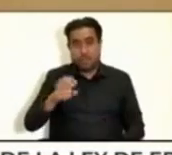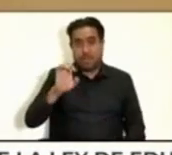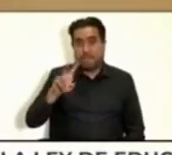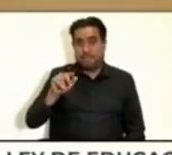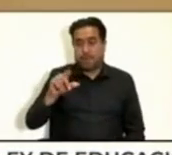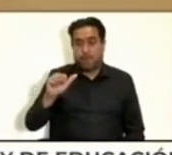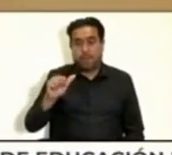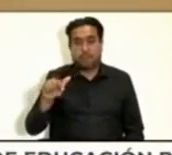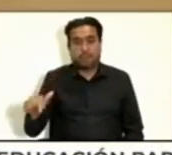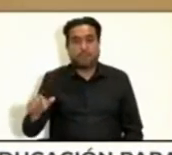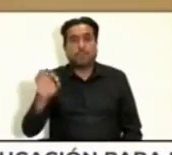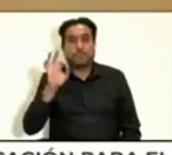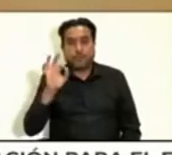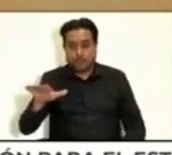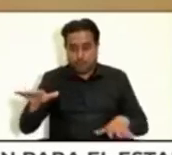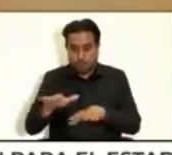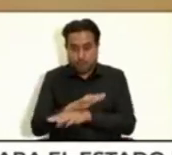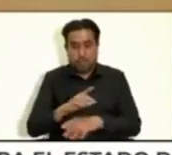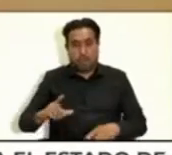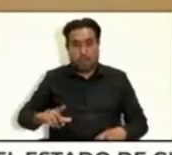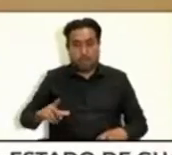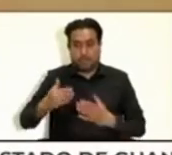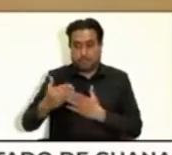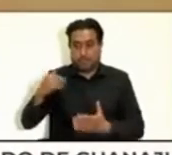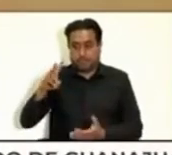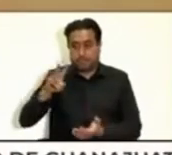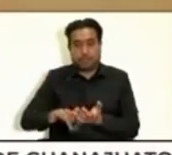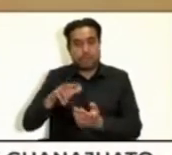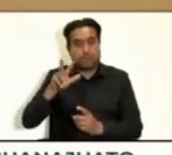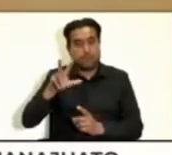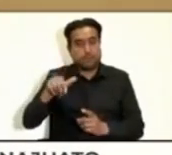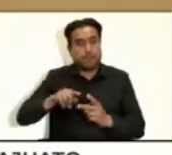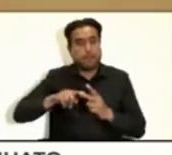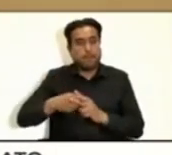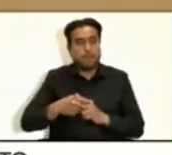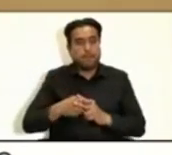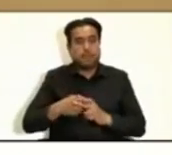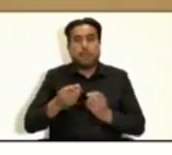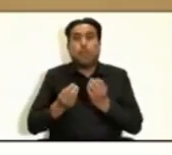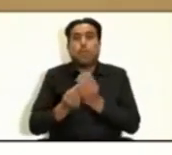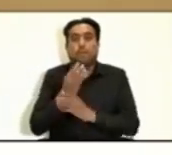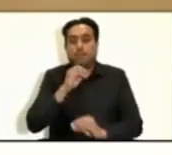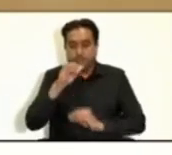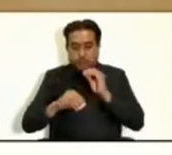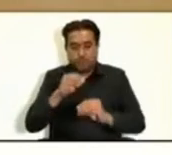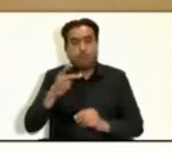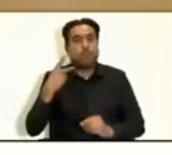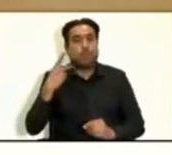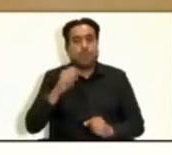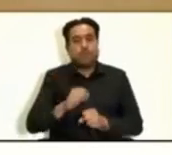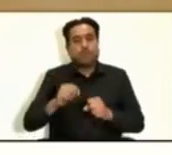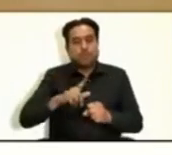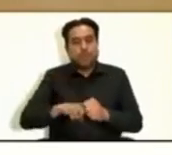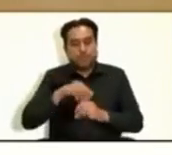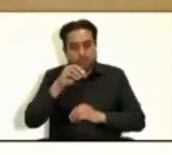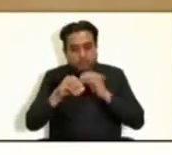cambio de gobierno federal dado en el 2018 supuso una reestructuración de la política social en el